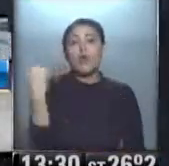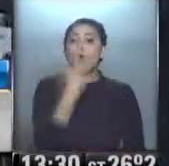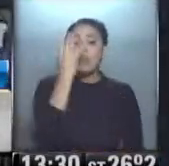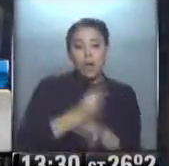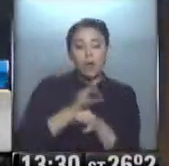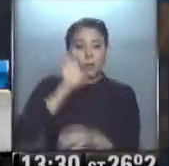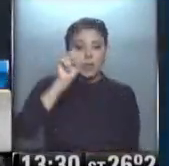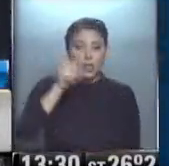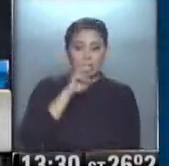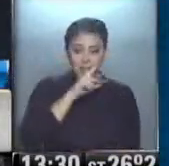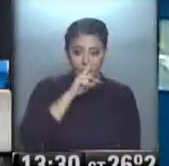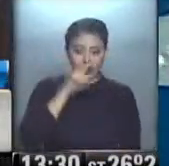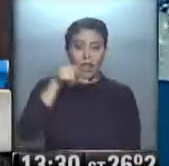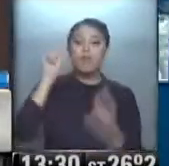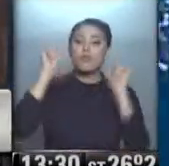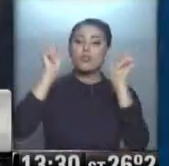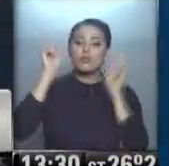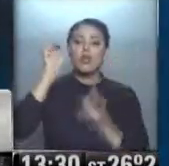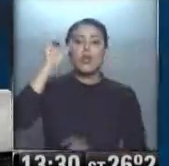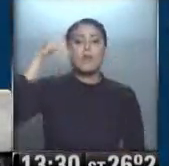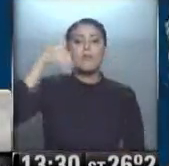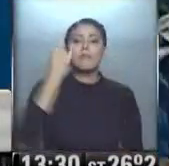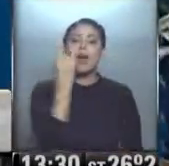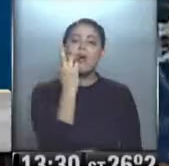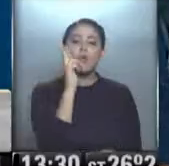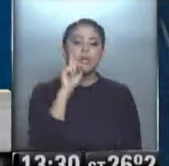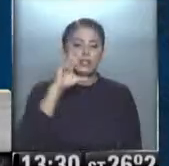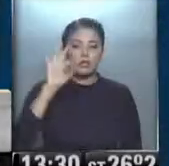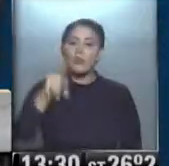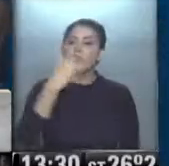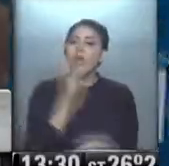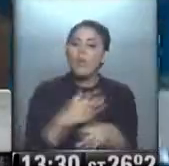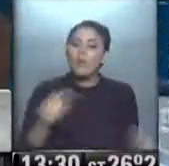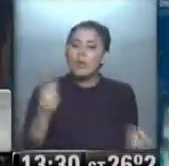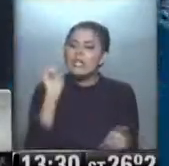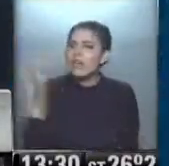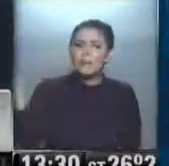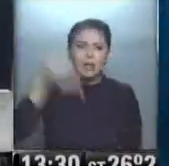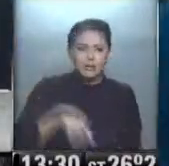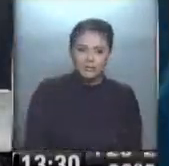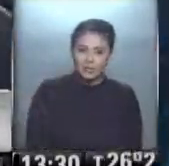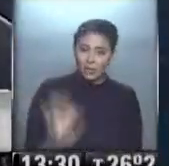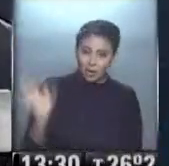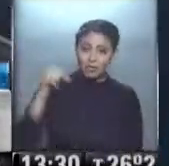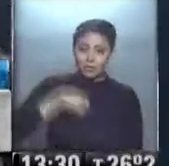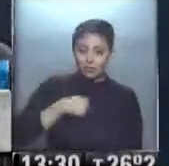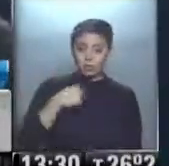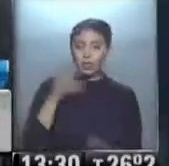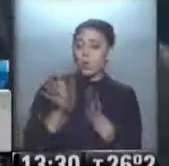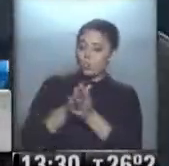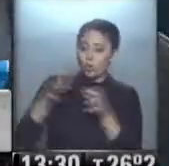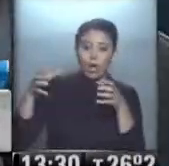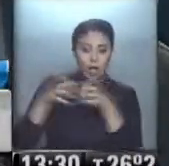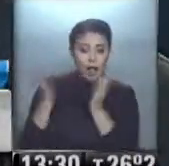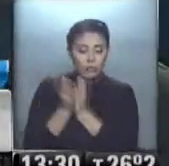provincia de san juan mauricio es el profesor mauricio bueno de qué escuela y quiénes han venido a estar mucho gusto yo soy junto con los chicos